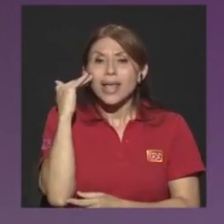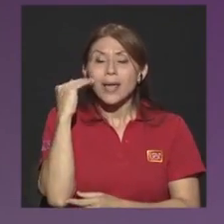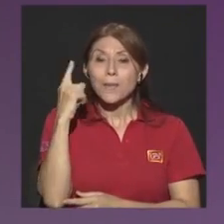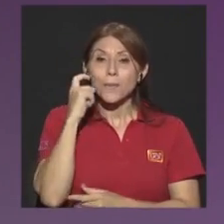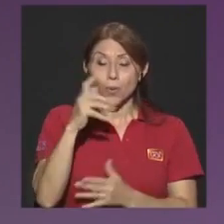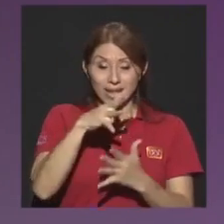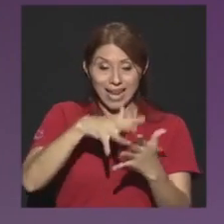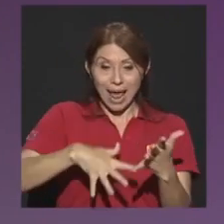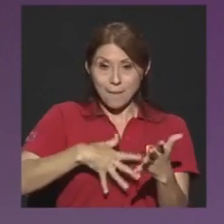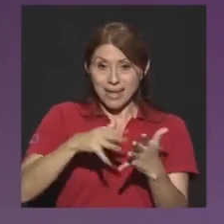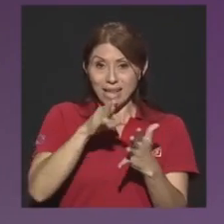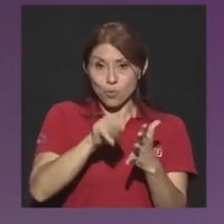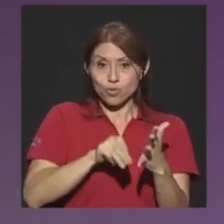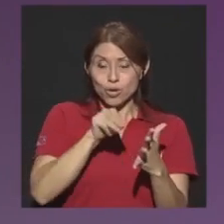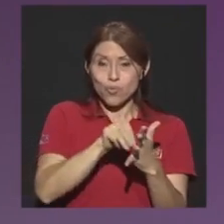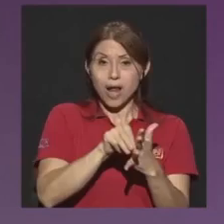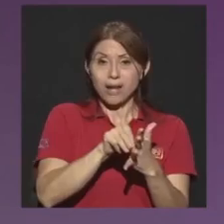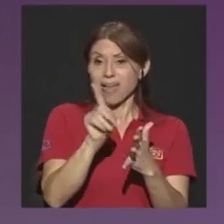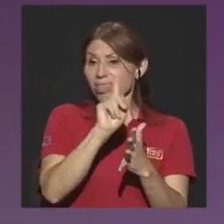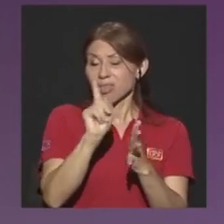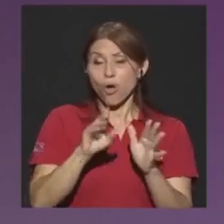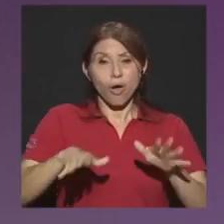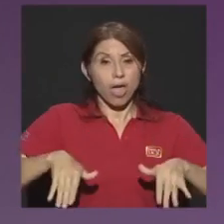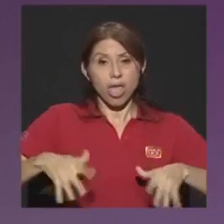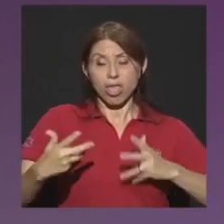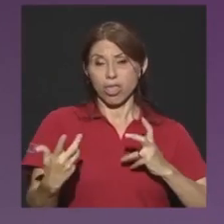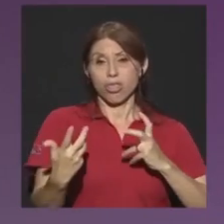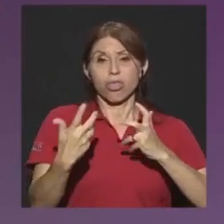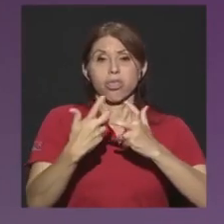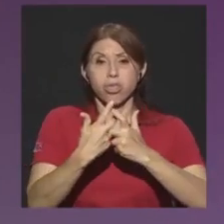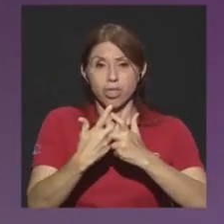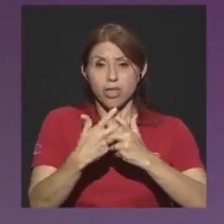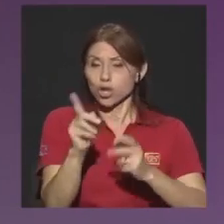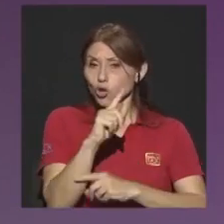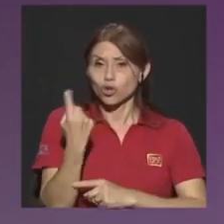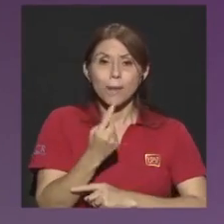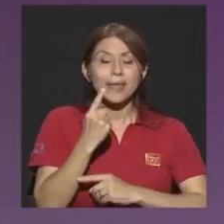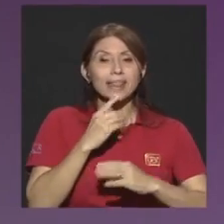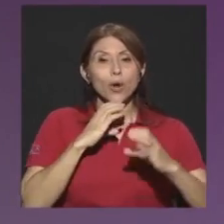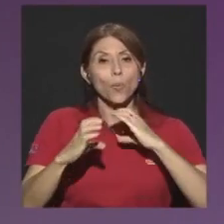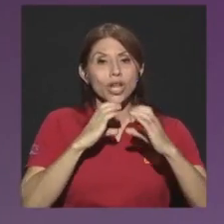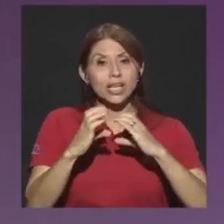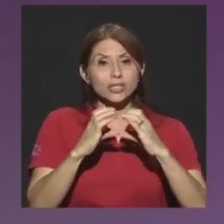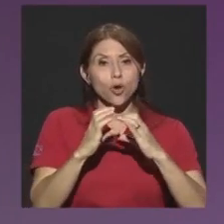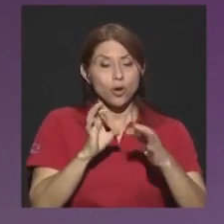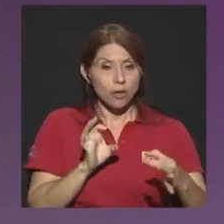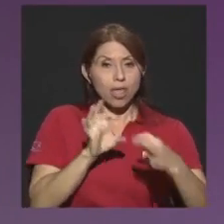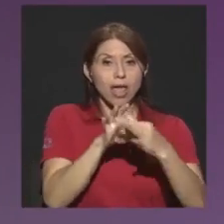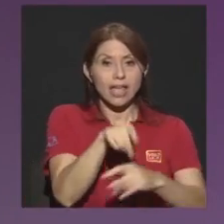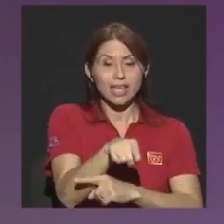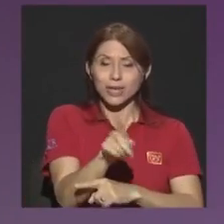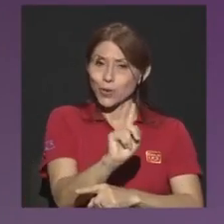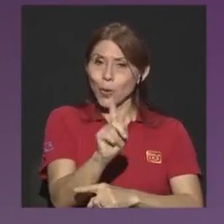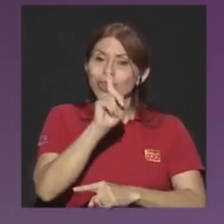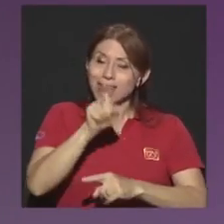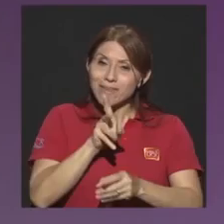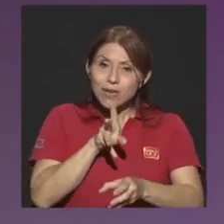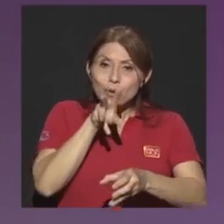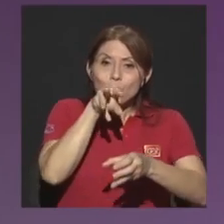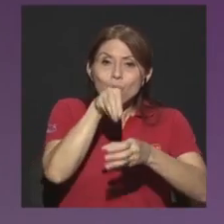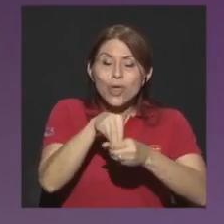la comunicación, sino de todas las carreras de las universidades. Debería ser, digamos, formar